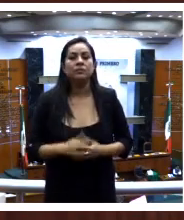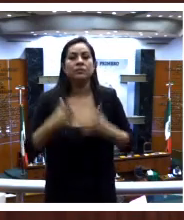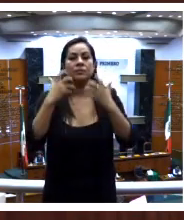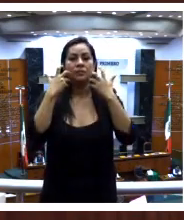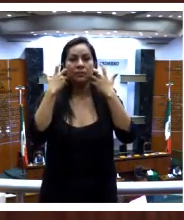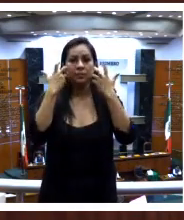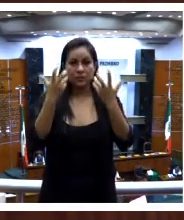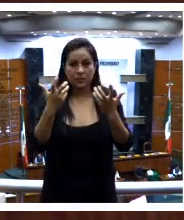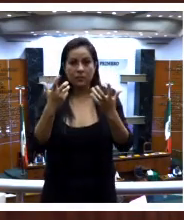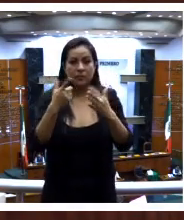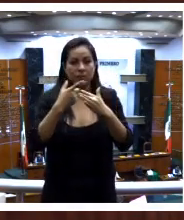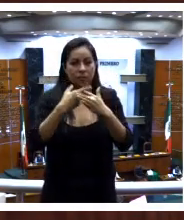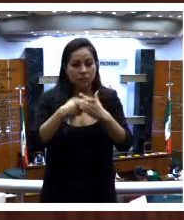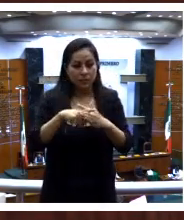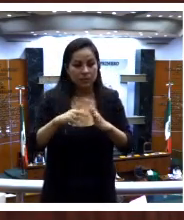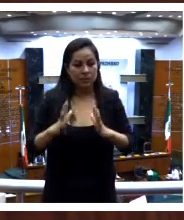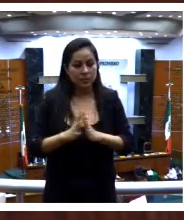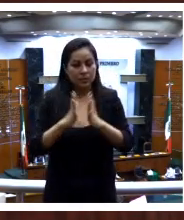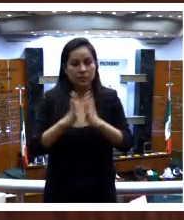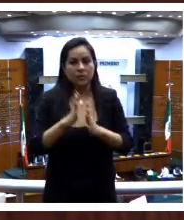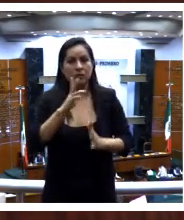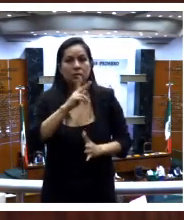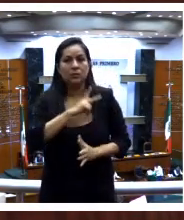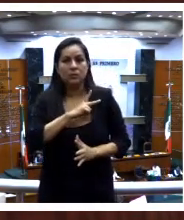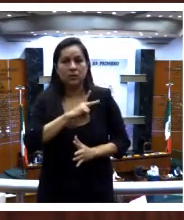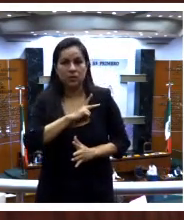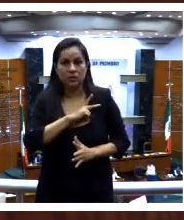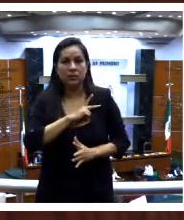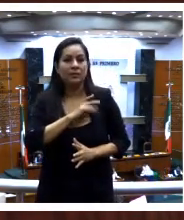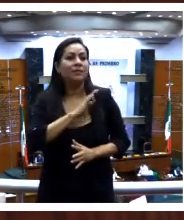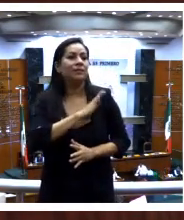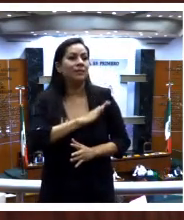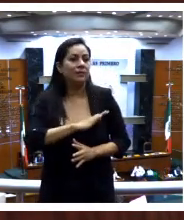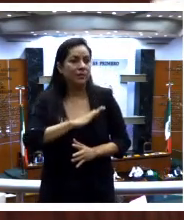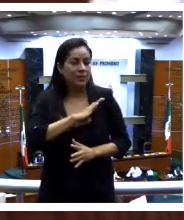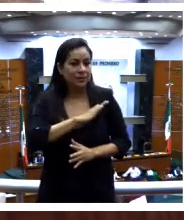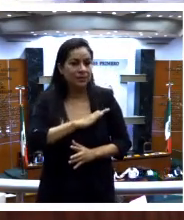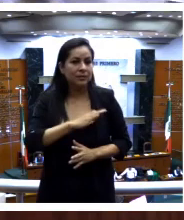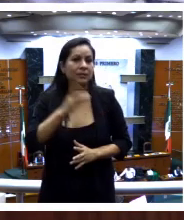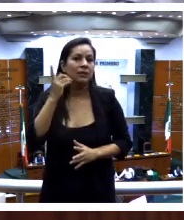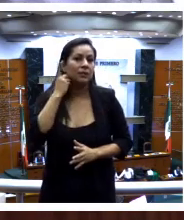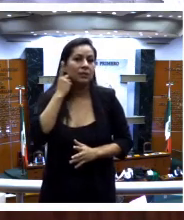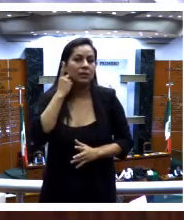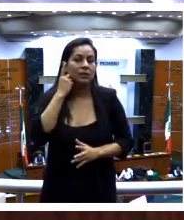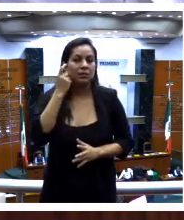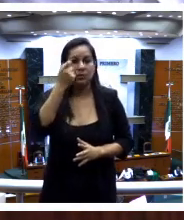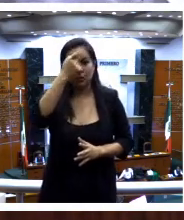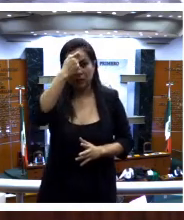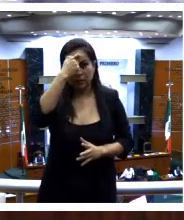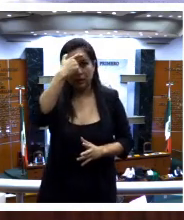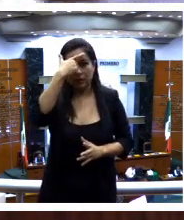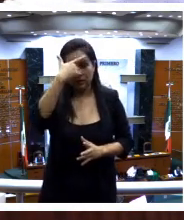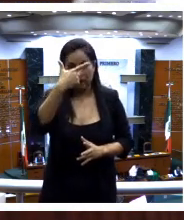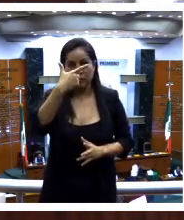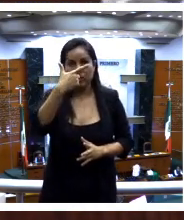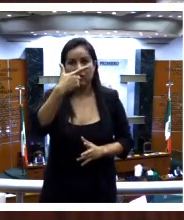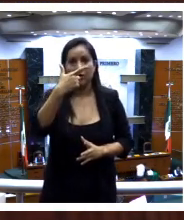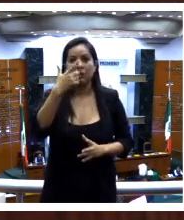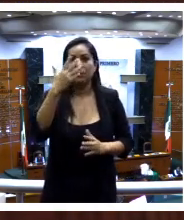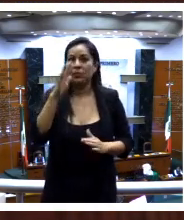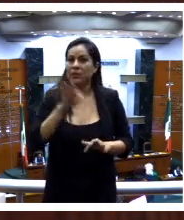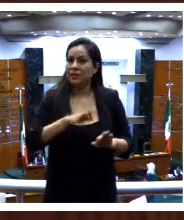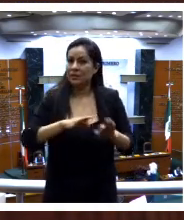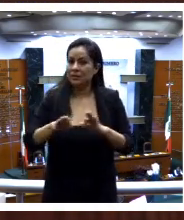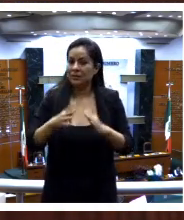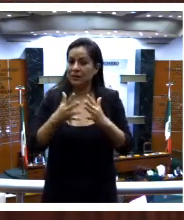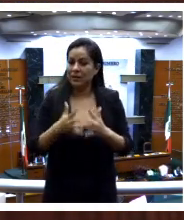Quiero iniciar esta intervención felicitando a la diputada por ese gran